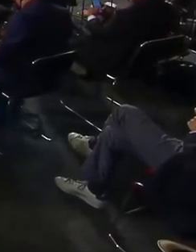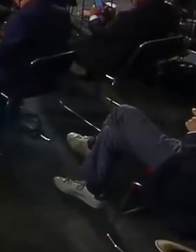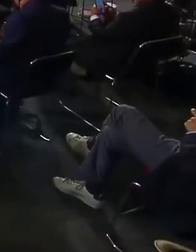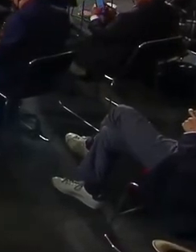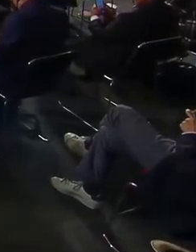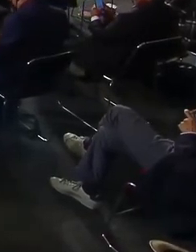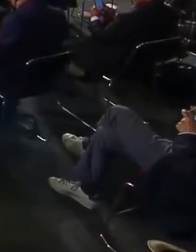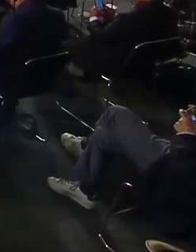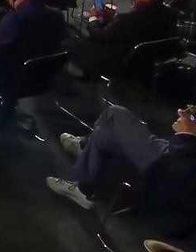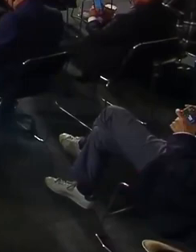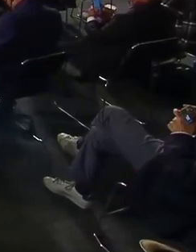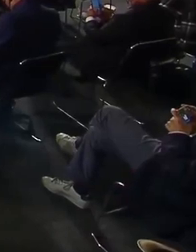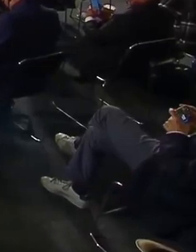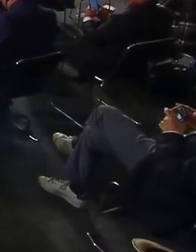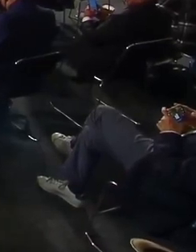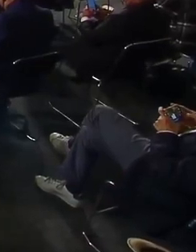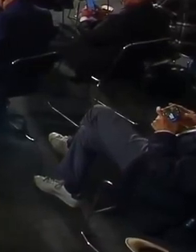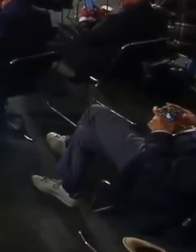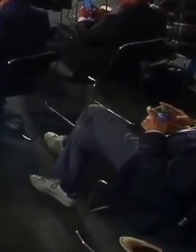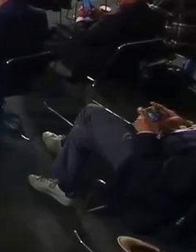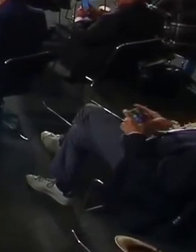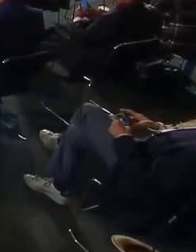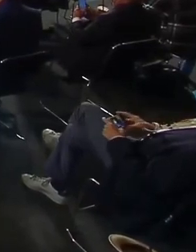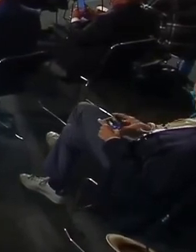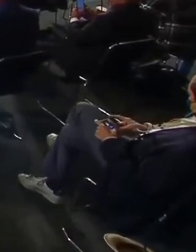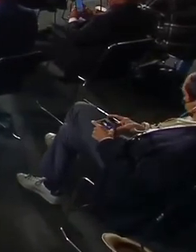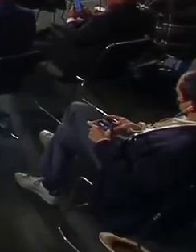Estados Unidos,